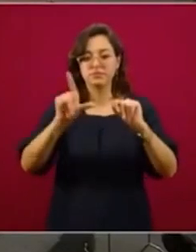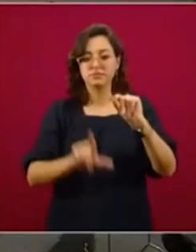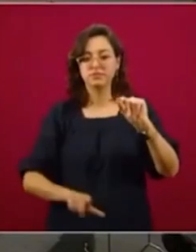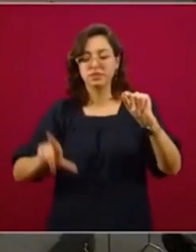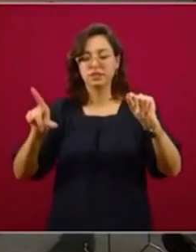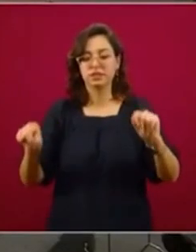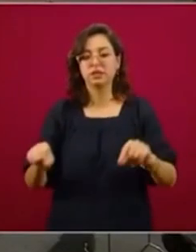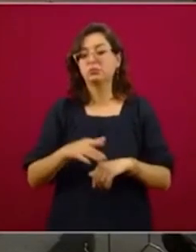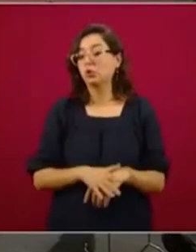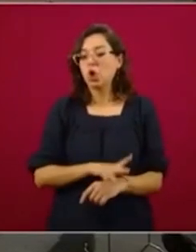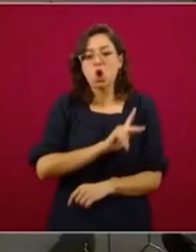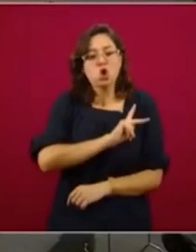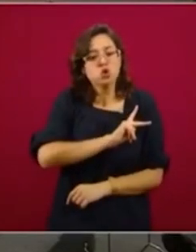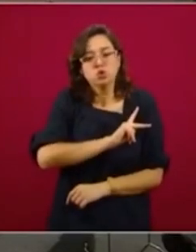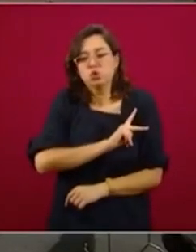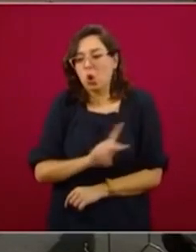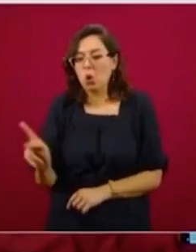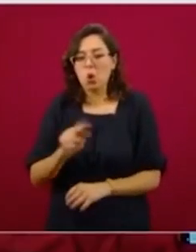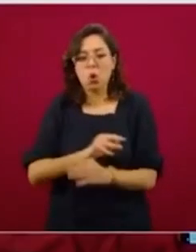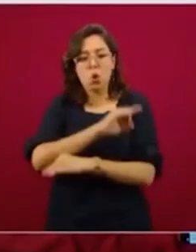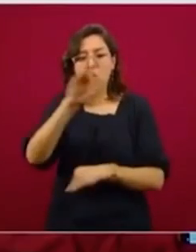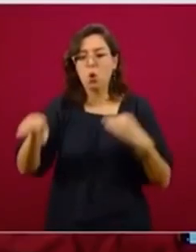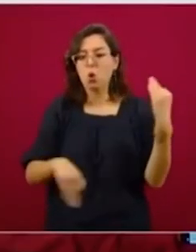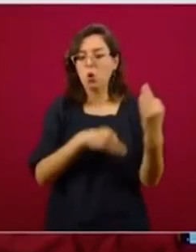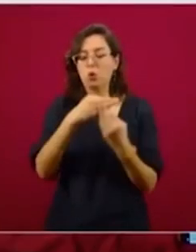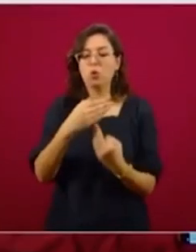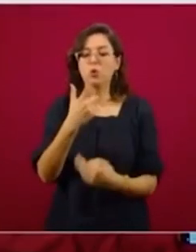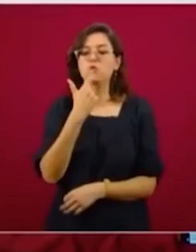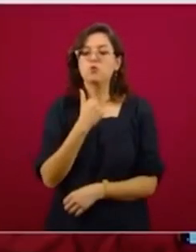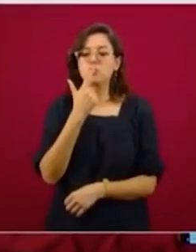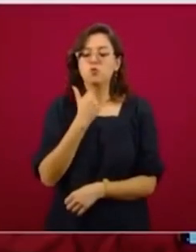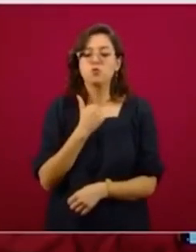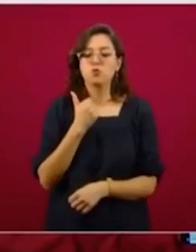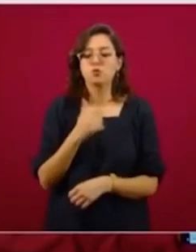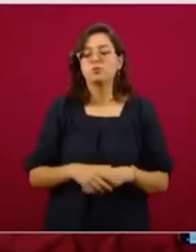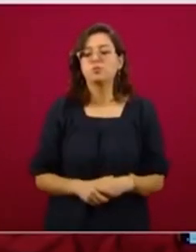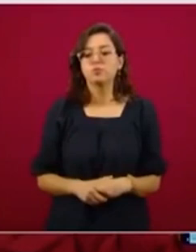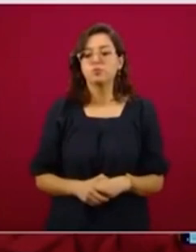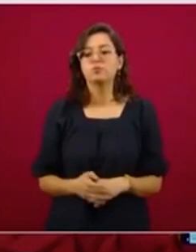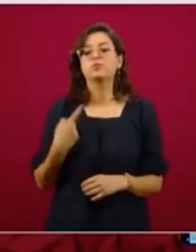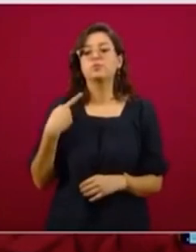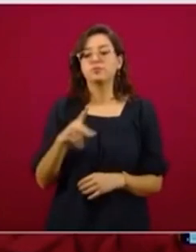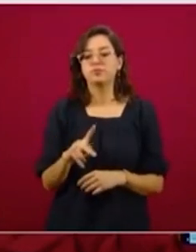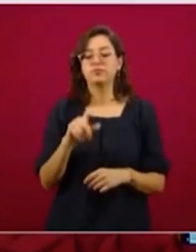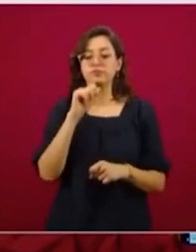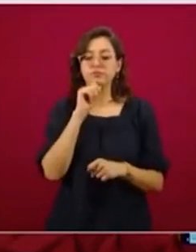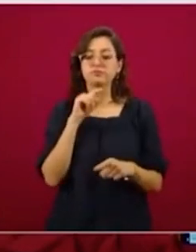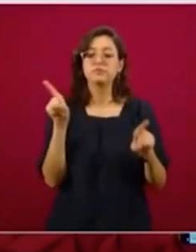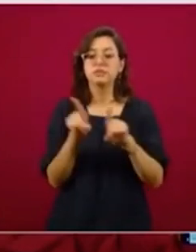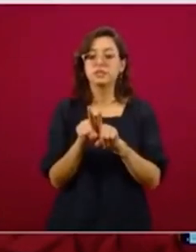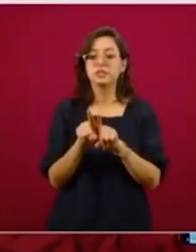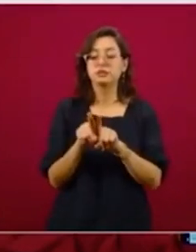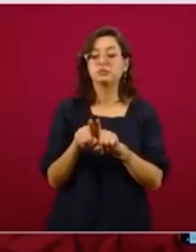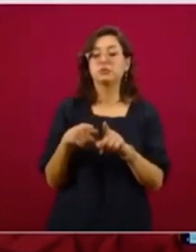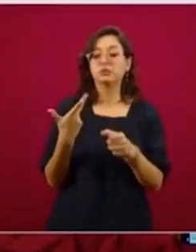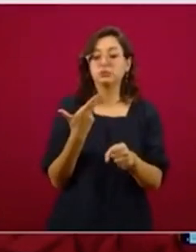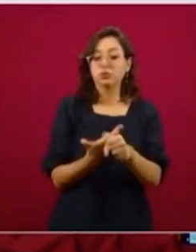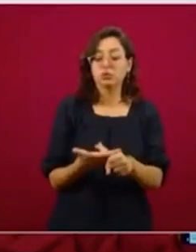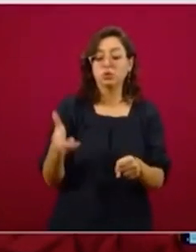que está pintado completamente de rojo pero con una particularidad también tiene cuál es la tendencia en